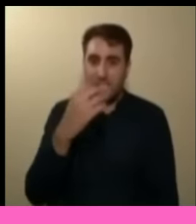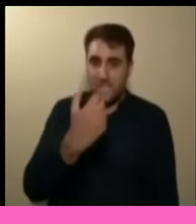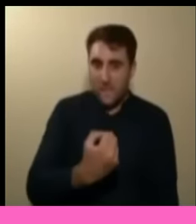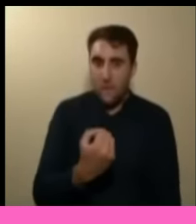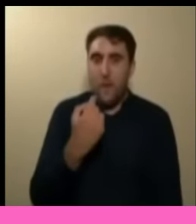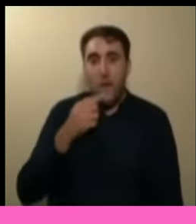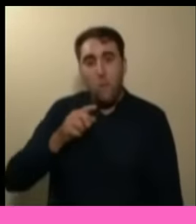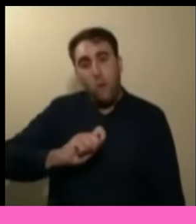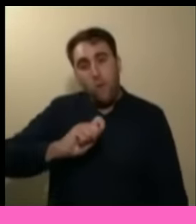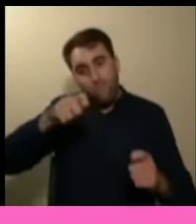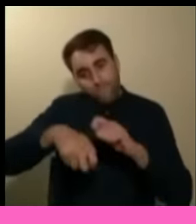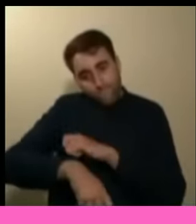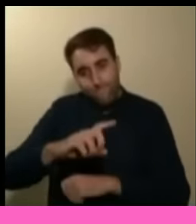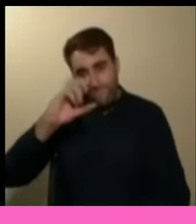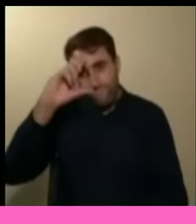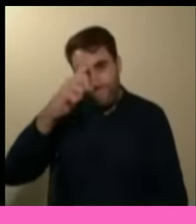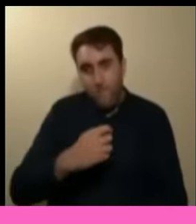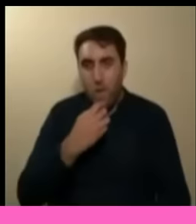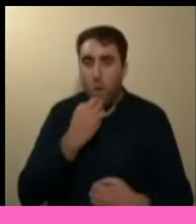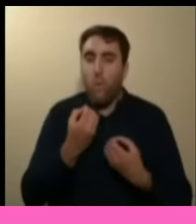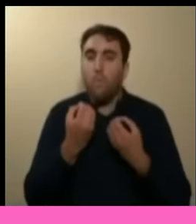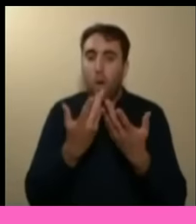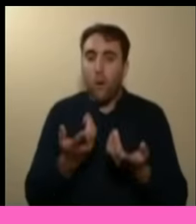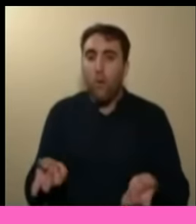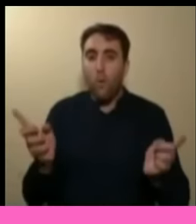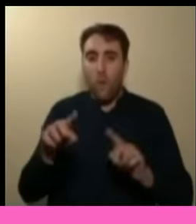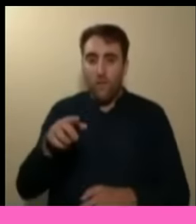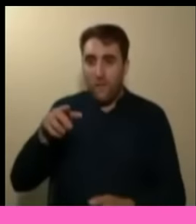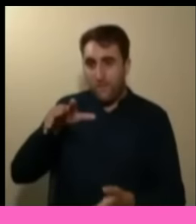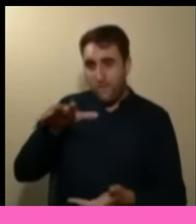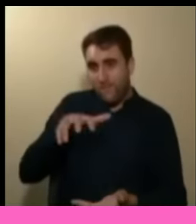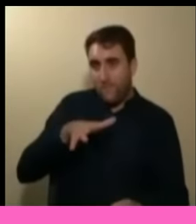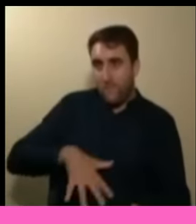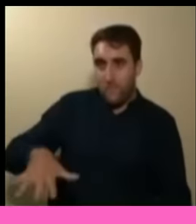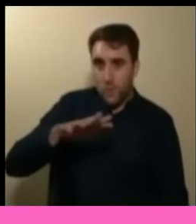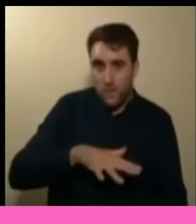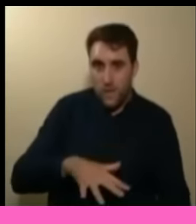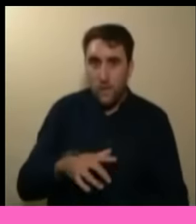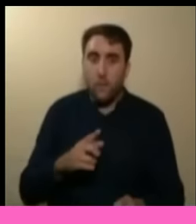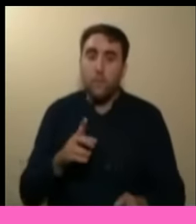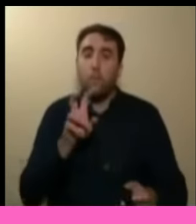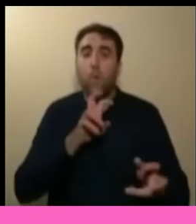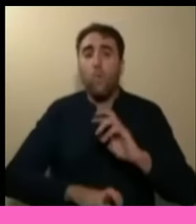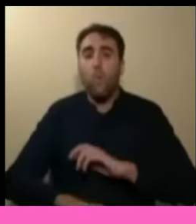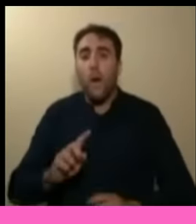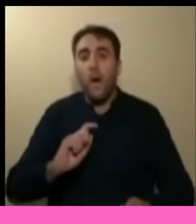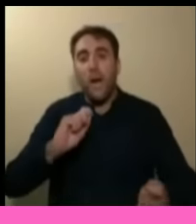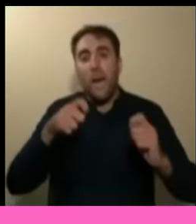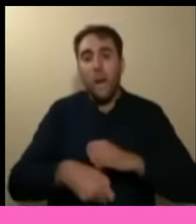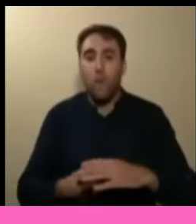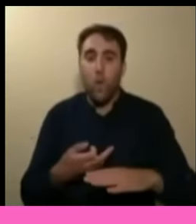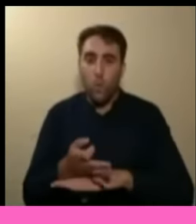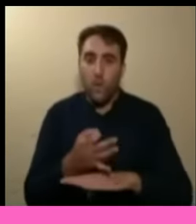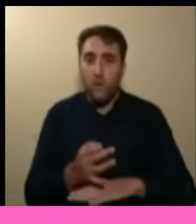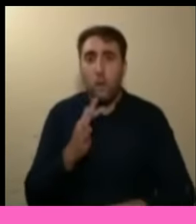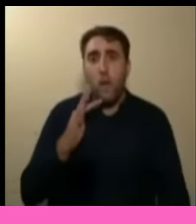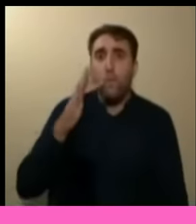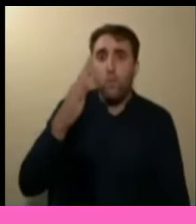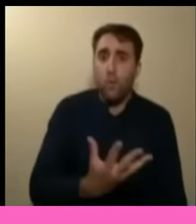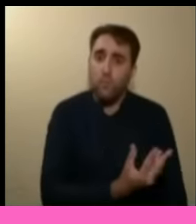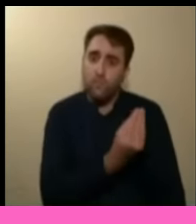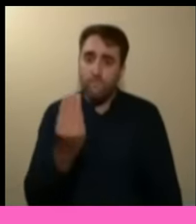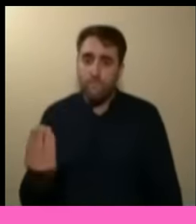reeducación, lo que busca justamente es esencialmente proceder a eso, a una reeducación y a una reinserción en